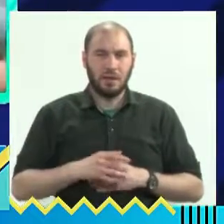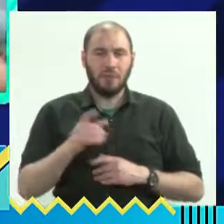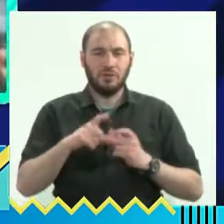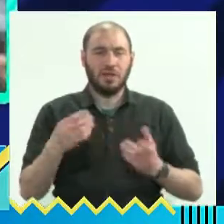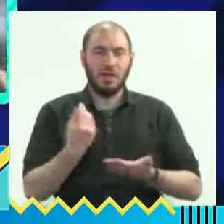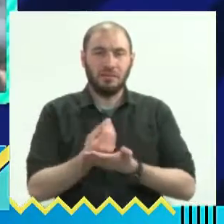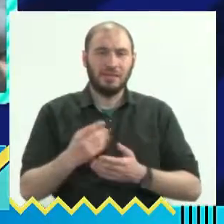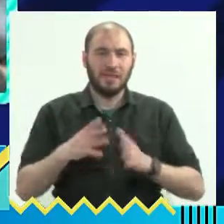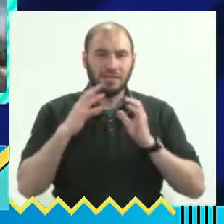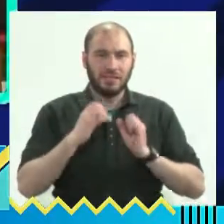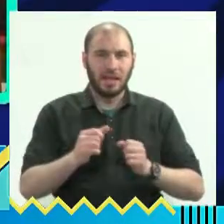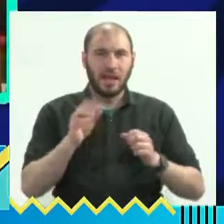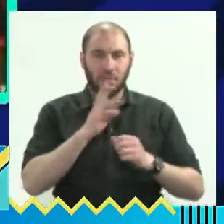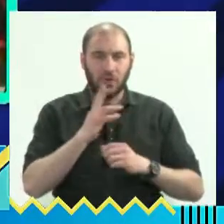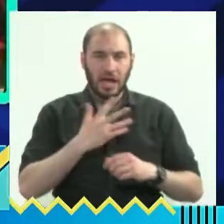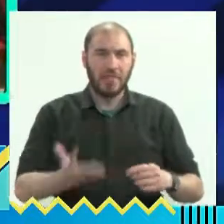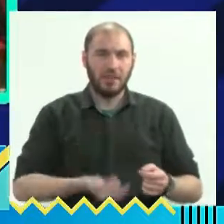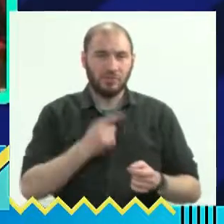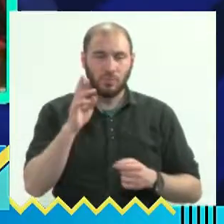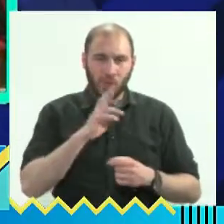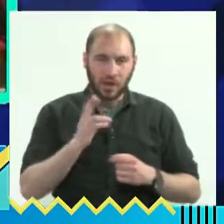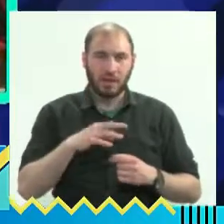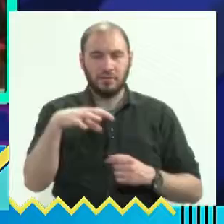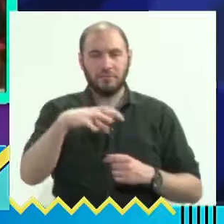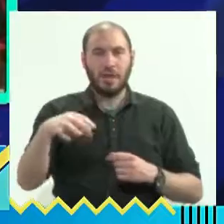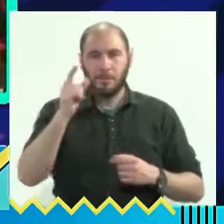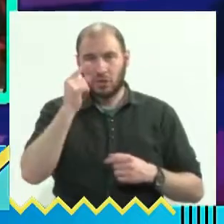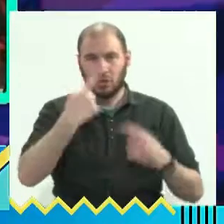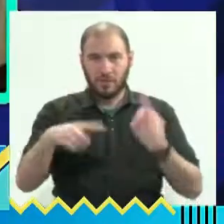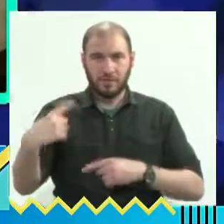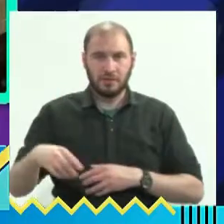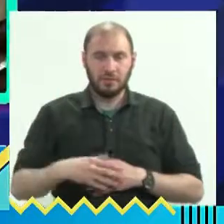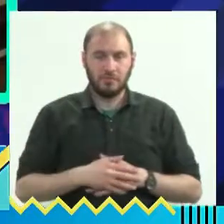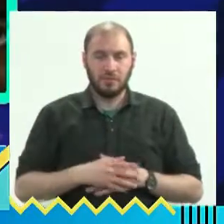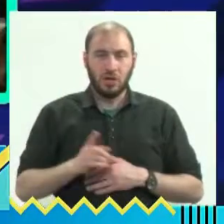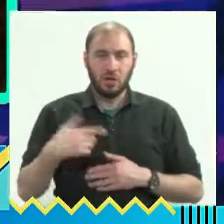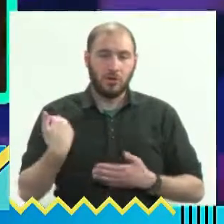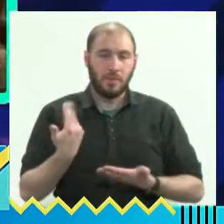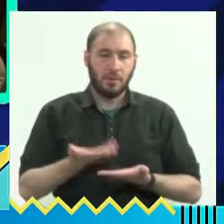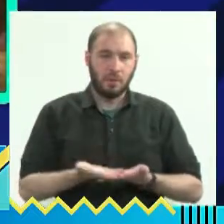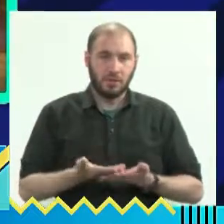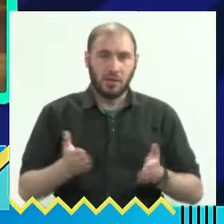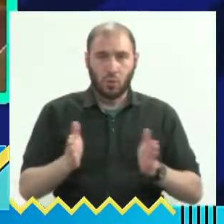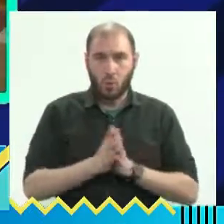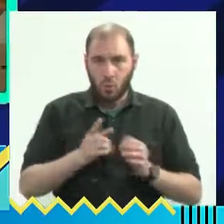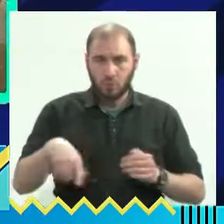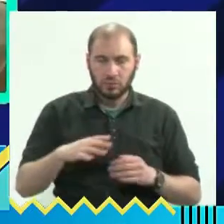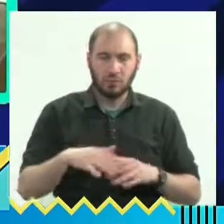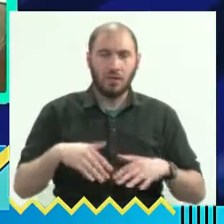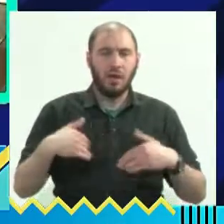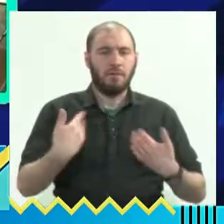representan a las secretarías de la mujer, direcciones de la mujer de los distintos partidos, y nos propusimos con ellas